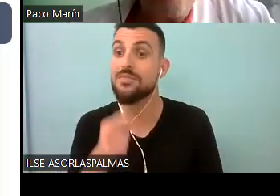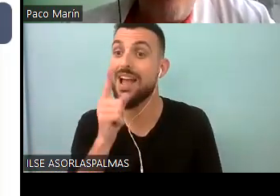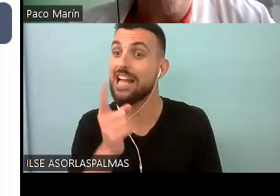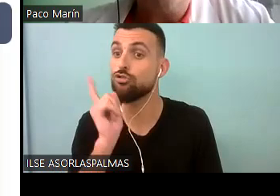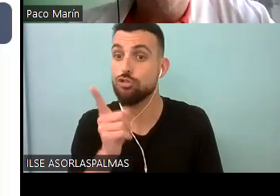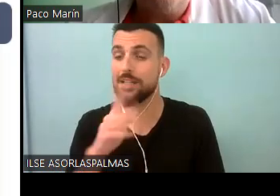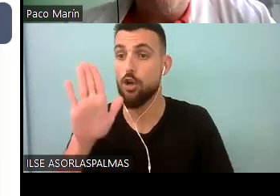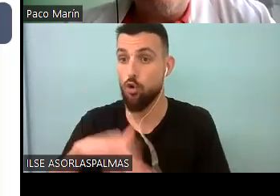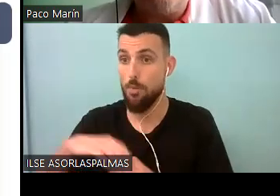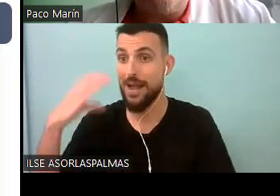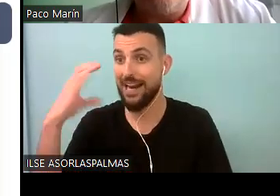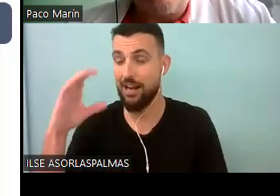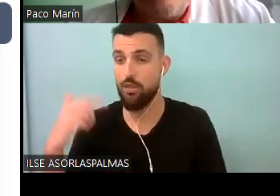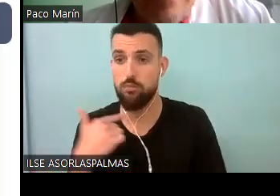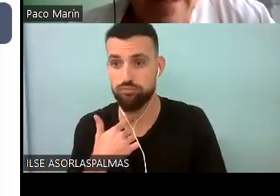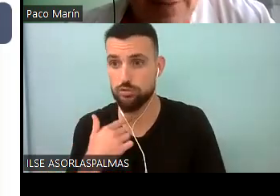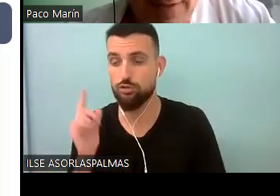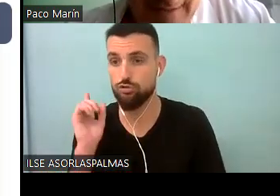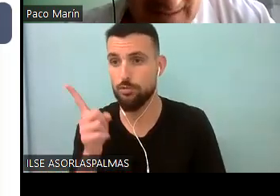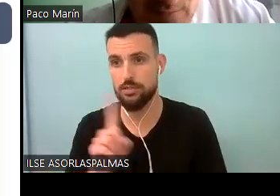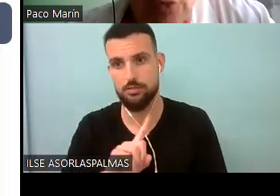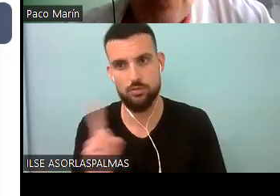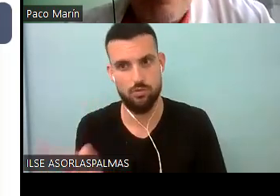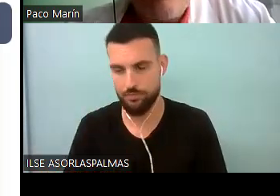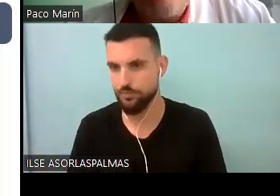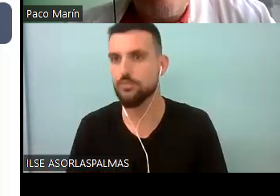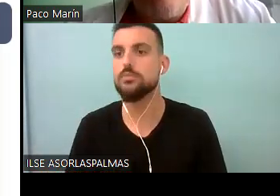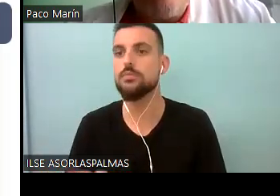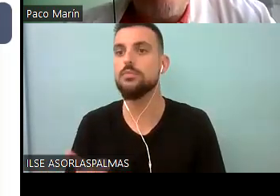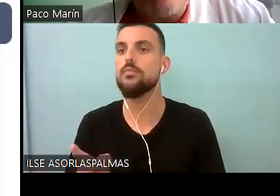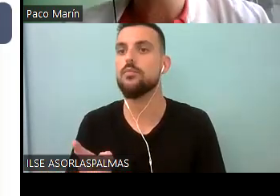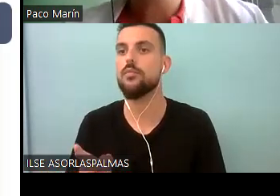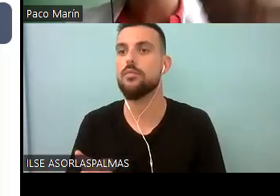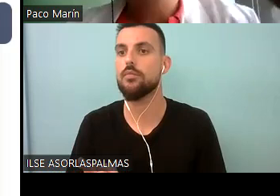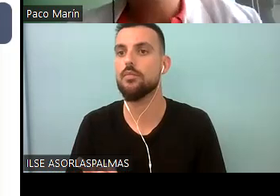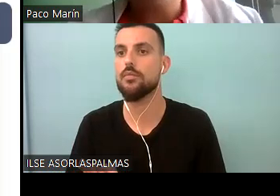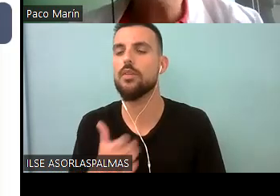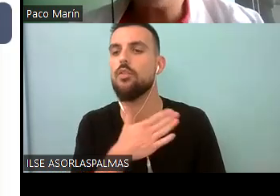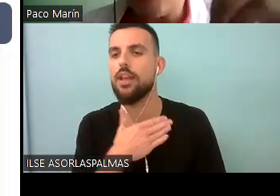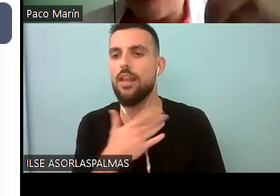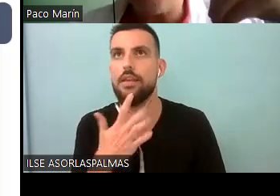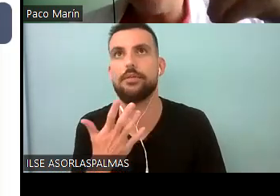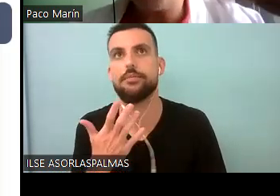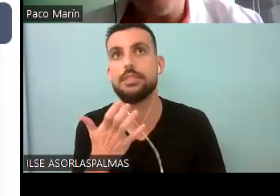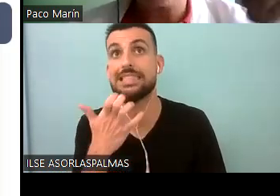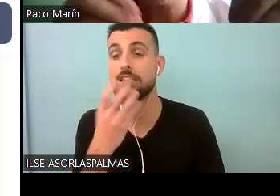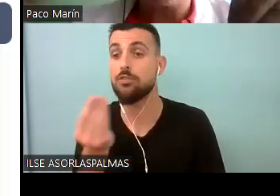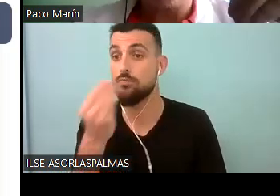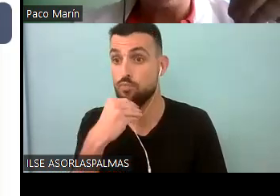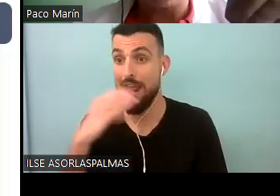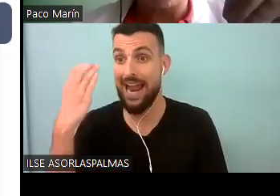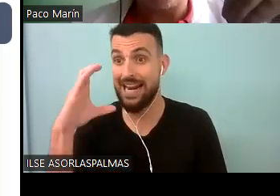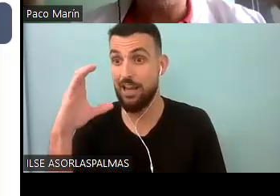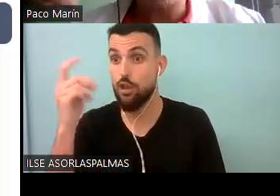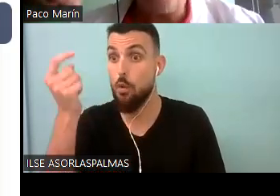no solo la cantidad de calcio que ingerimos. Es decir, si ingerimos poco calcio, lo más probable es que